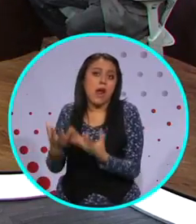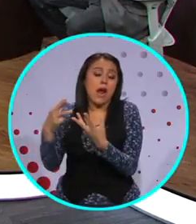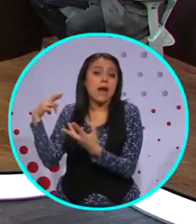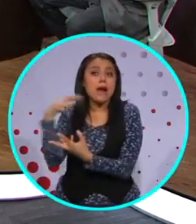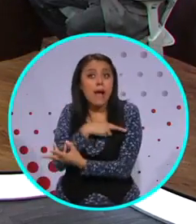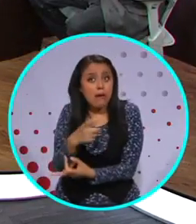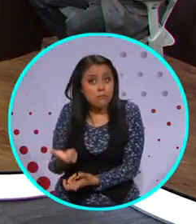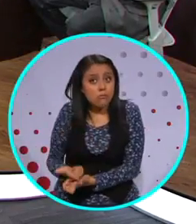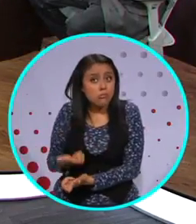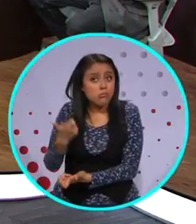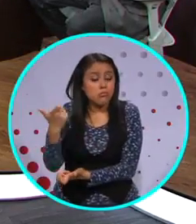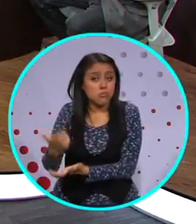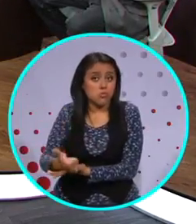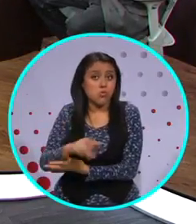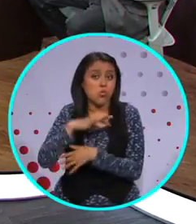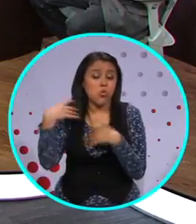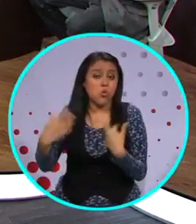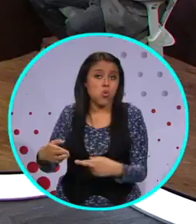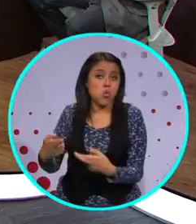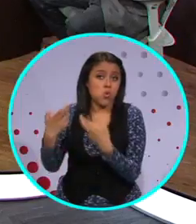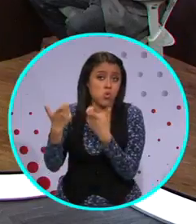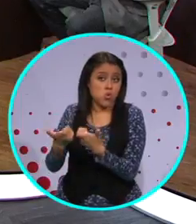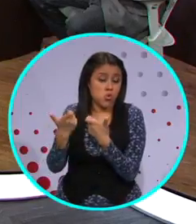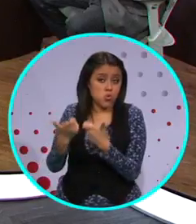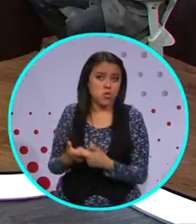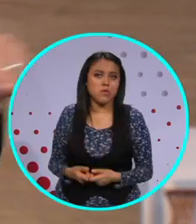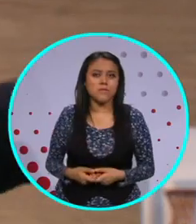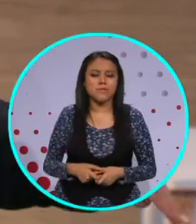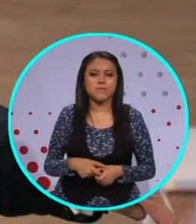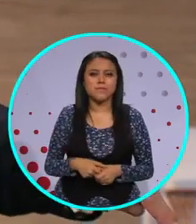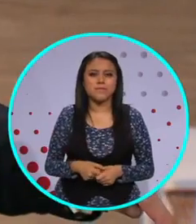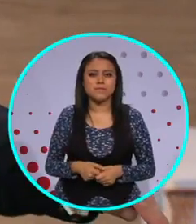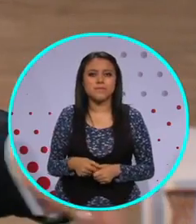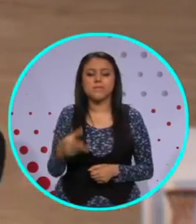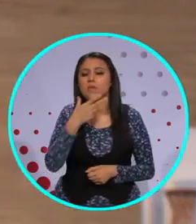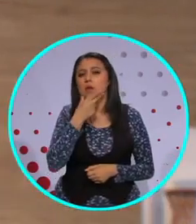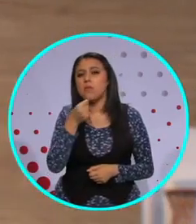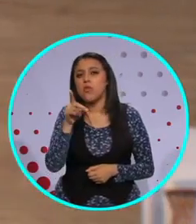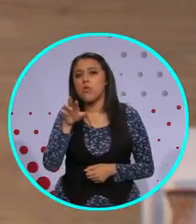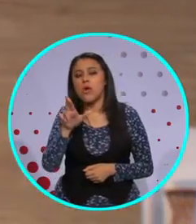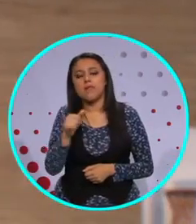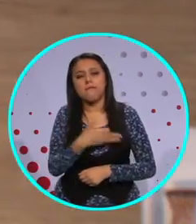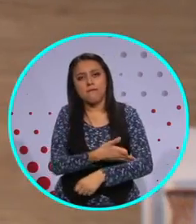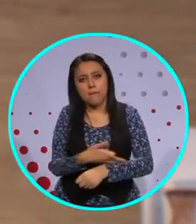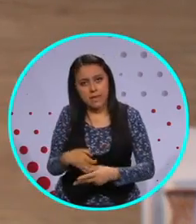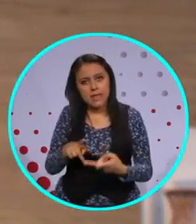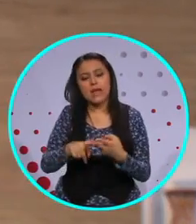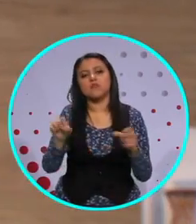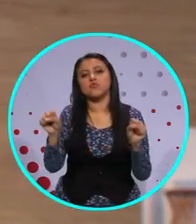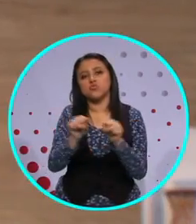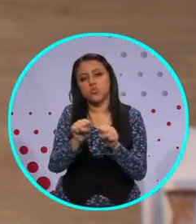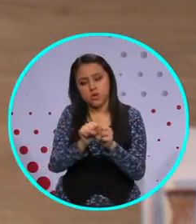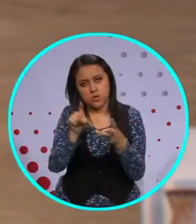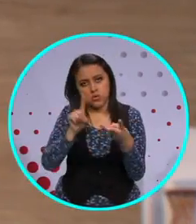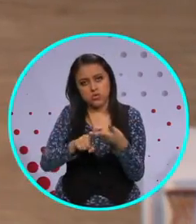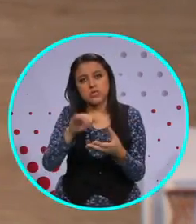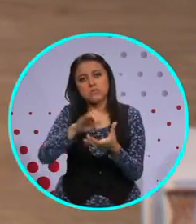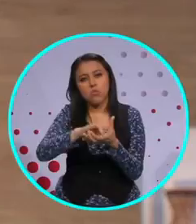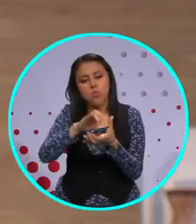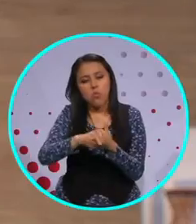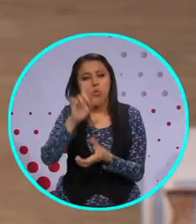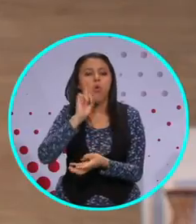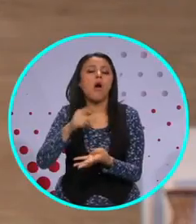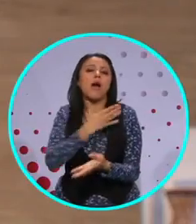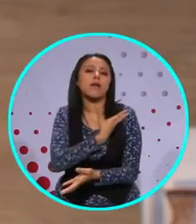la mañana sin huelga de hambre se en huelga al hambre y con huelga de hambre ayer guardado si es la familia los suegros la esposa los hijos van a vivir